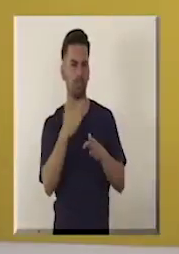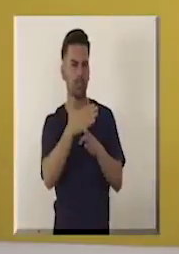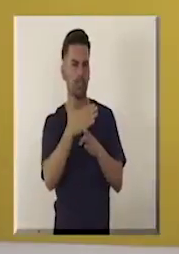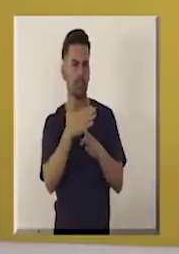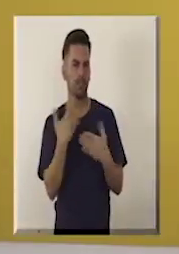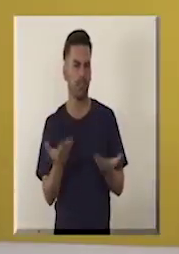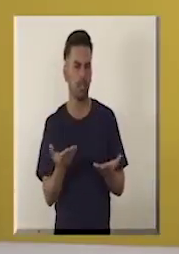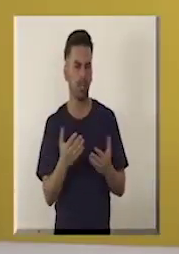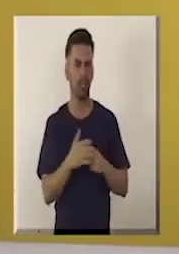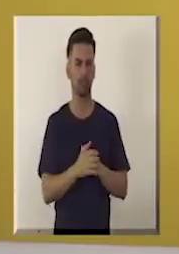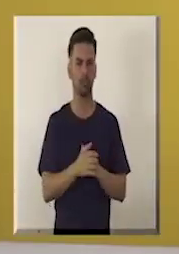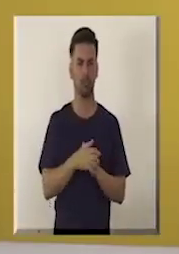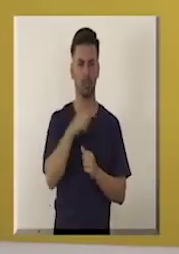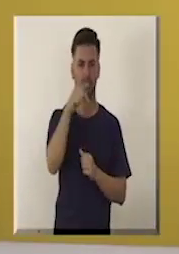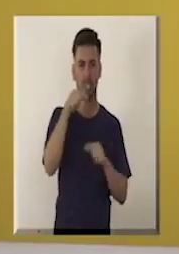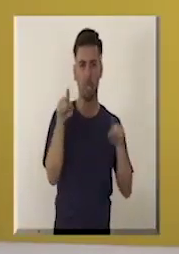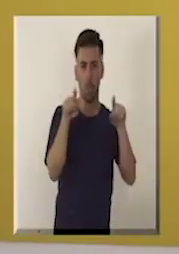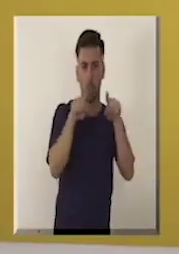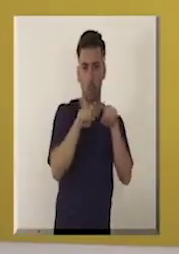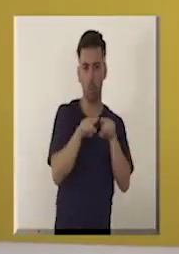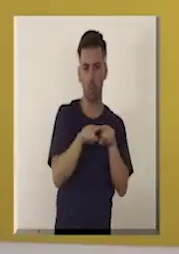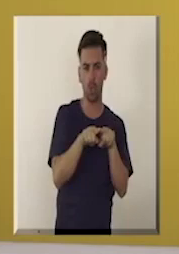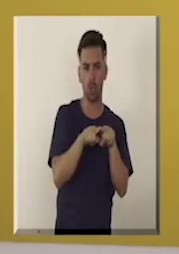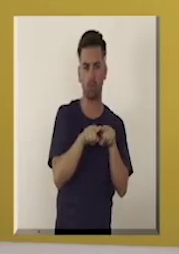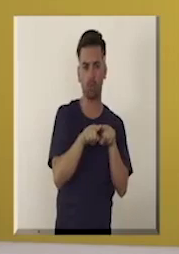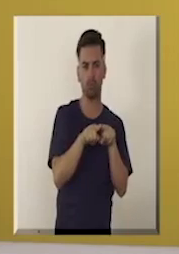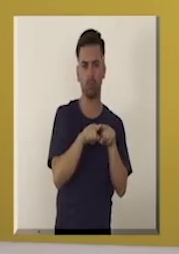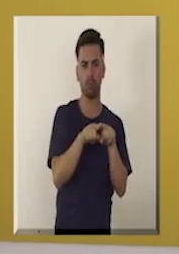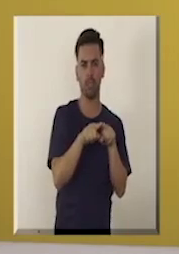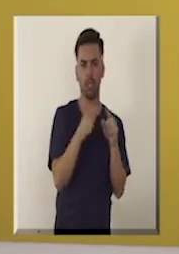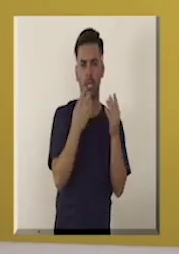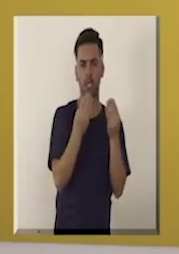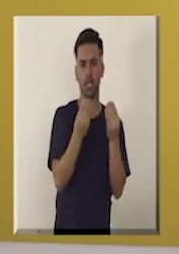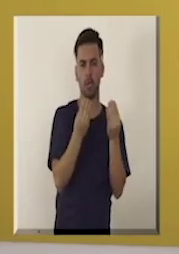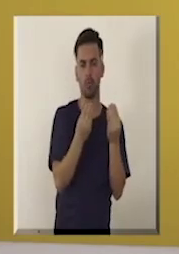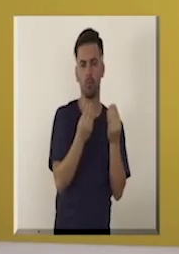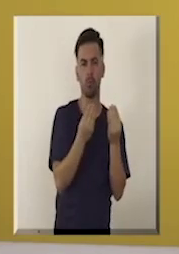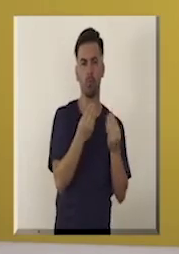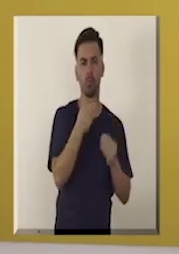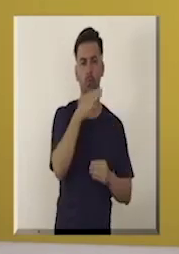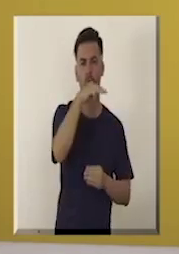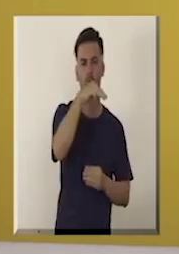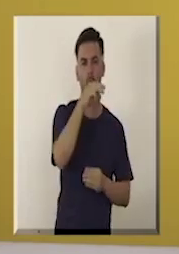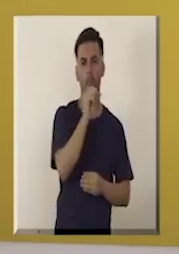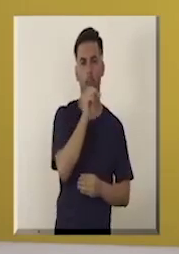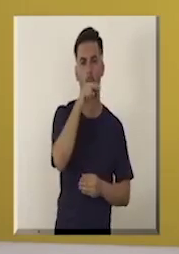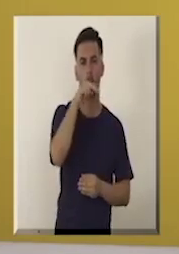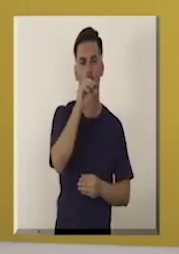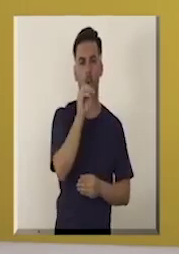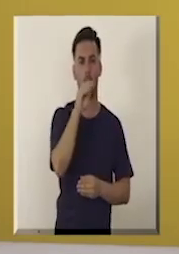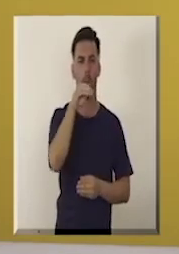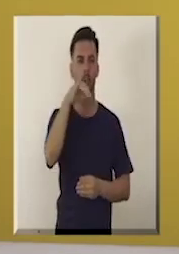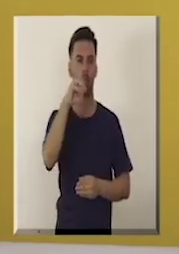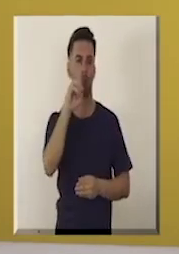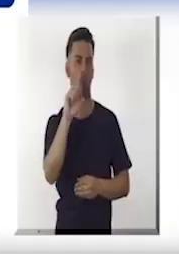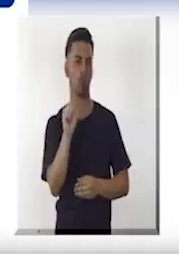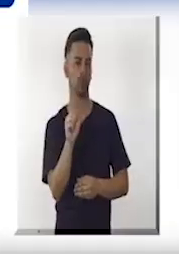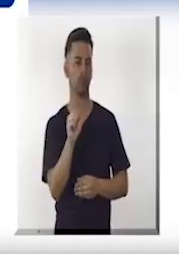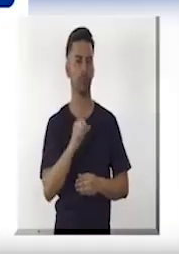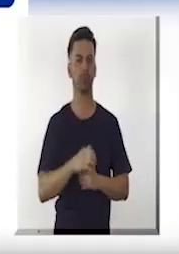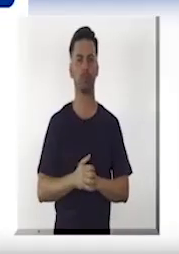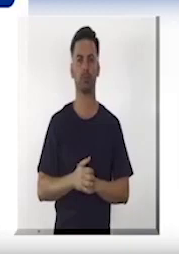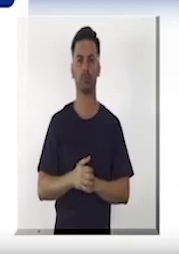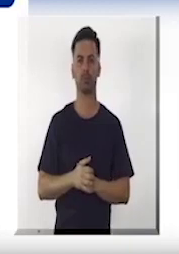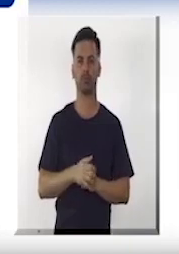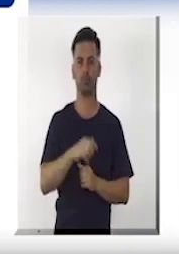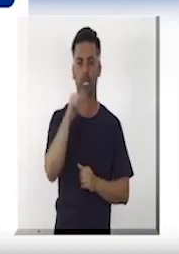es más que la unión de varios monomios. Observen ustedes que eso aparece en la definición